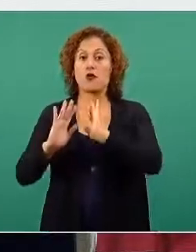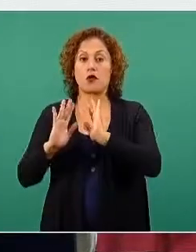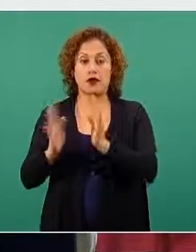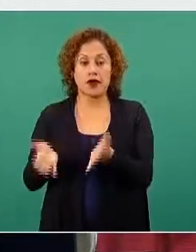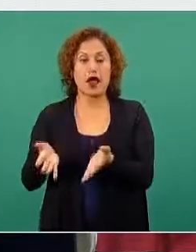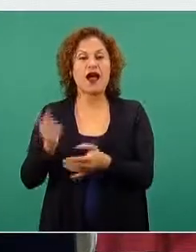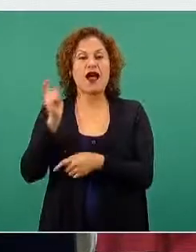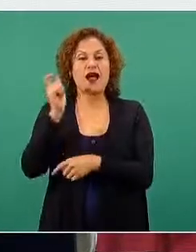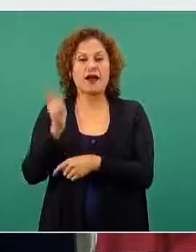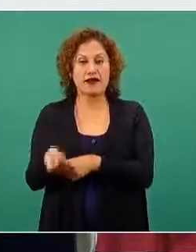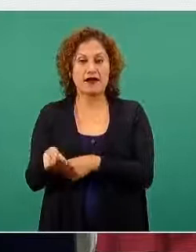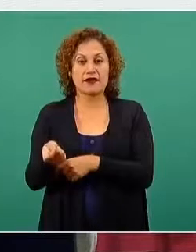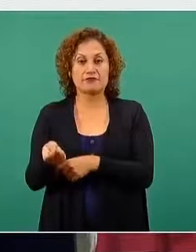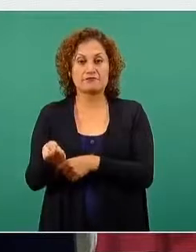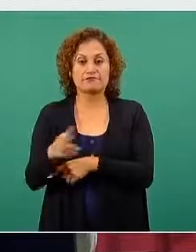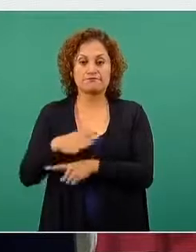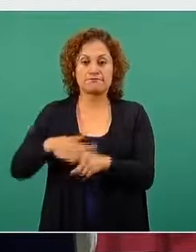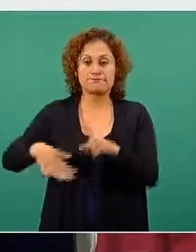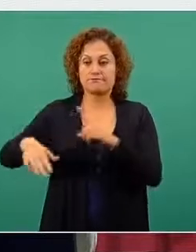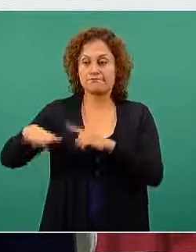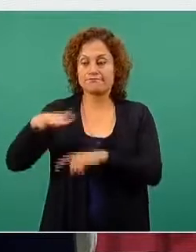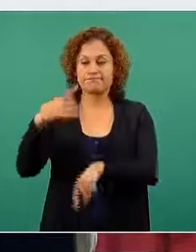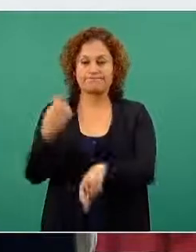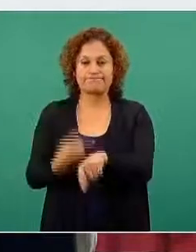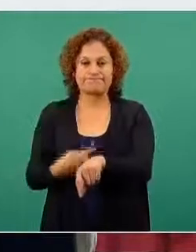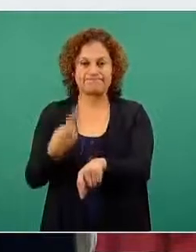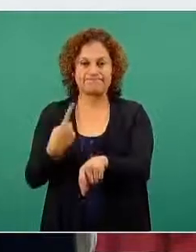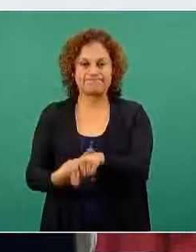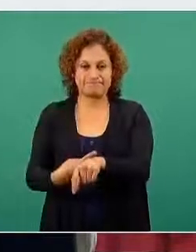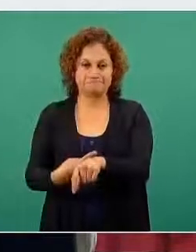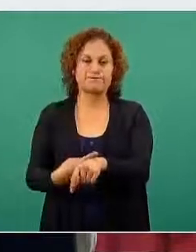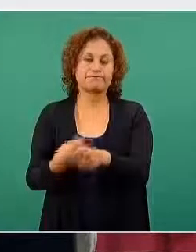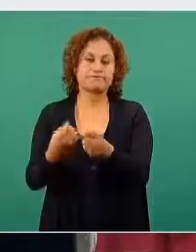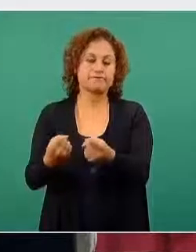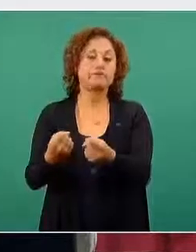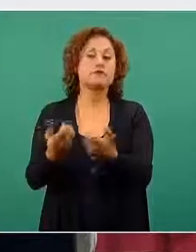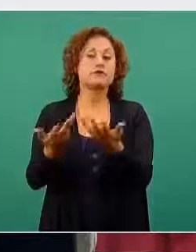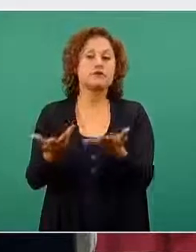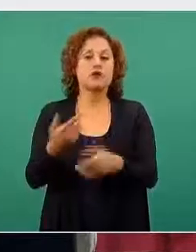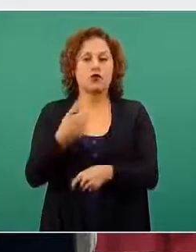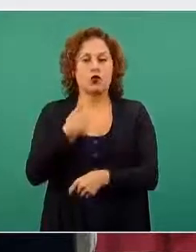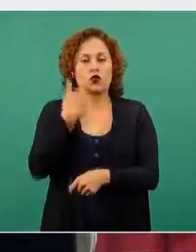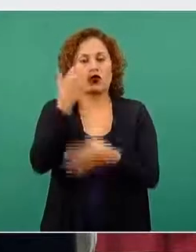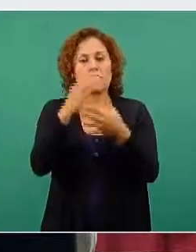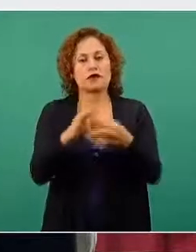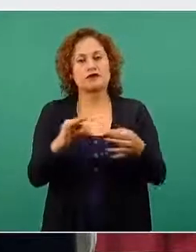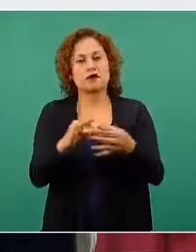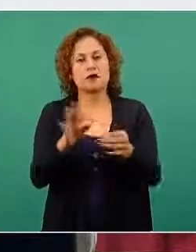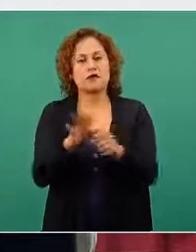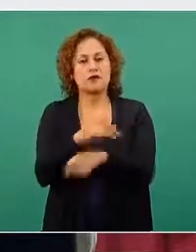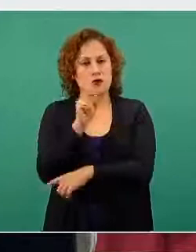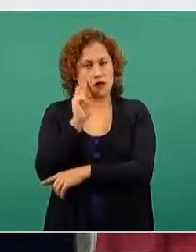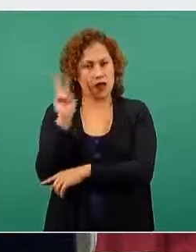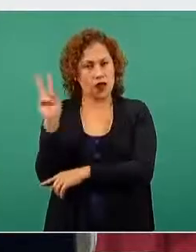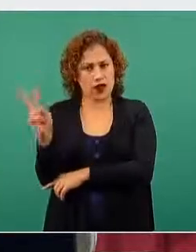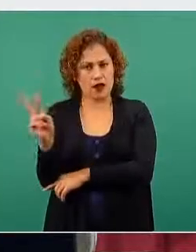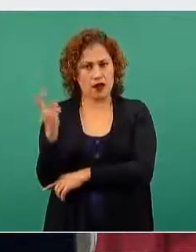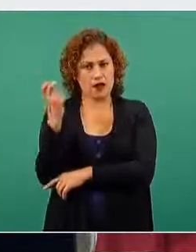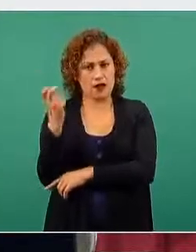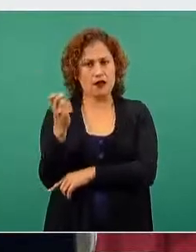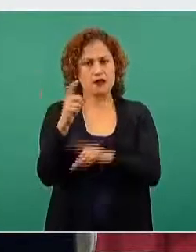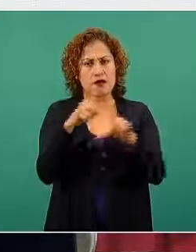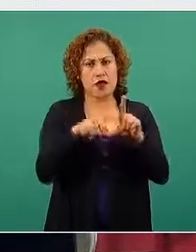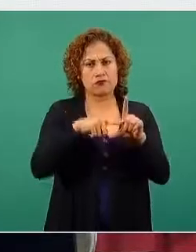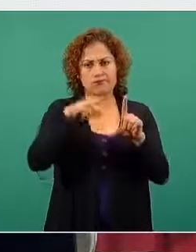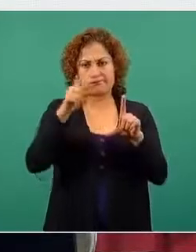epidemiológico epidémico. Y quiero comentarles porque esta curva, si ustedes la ven, no